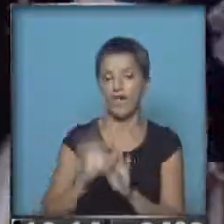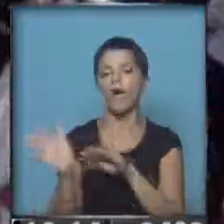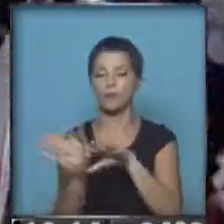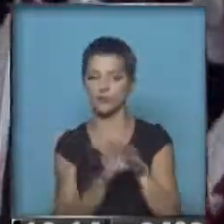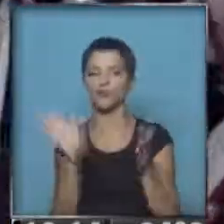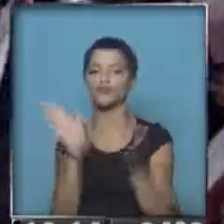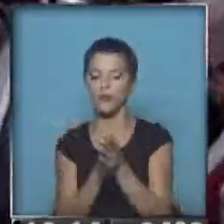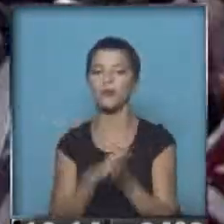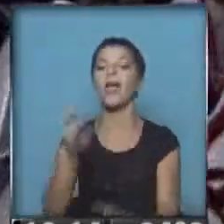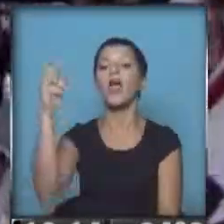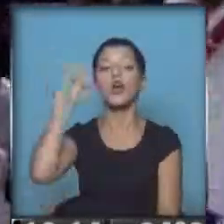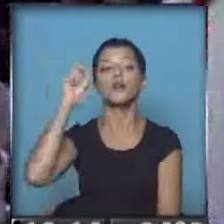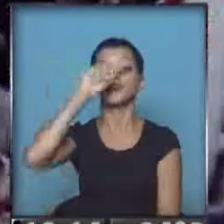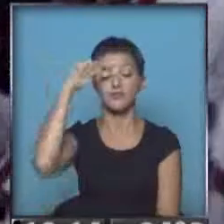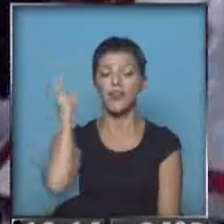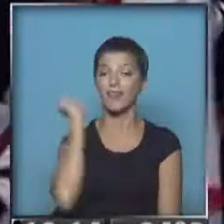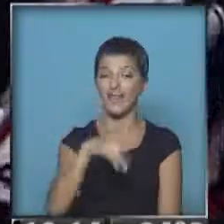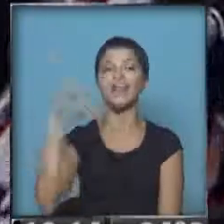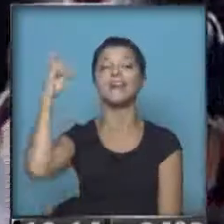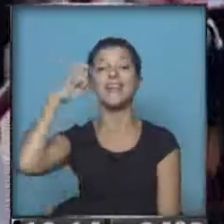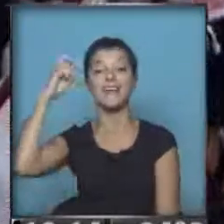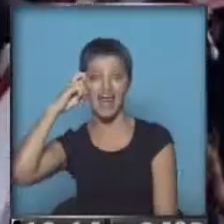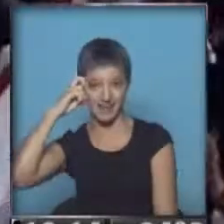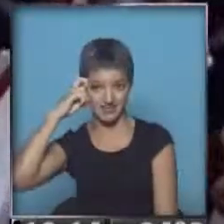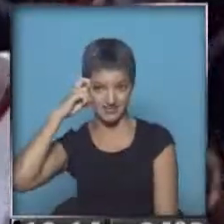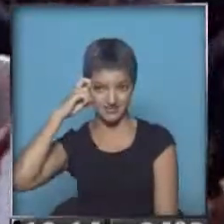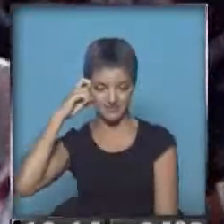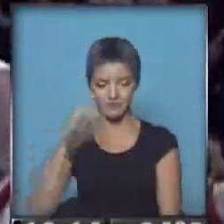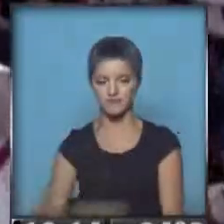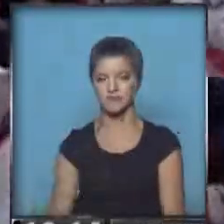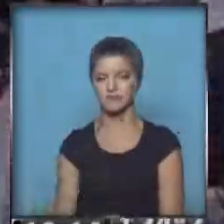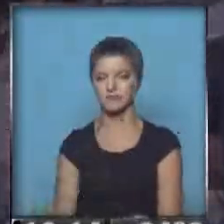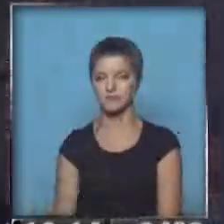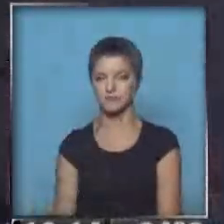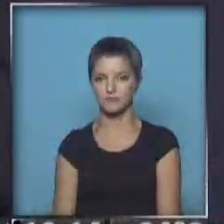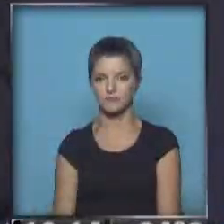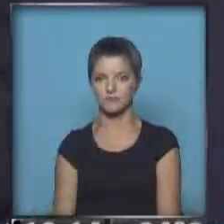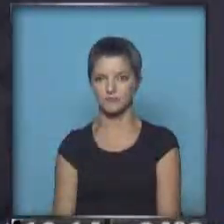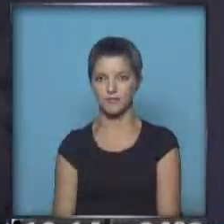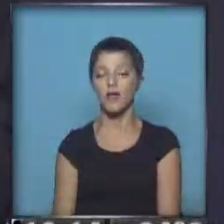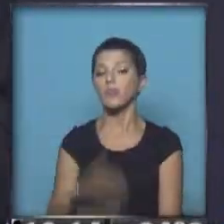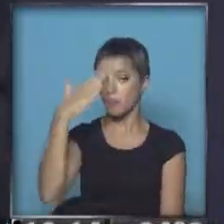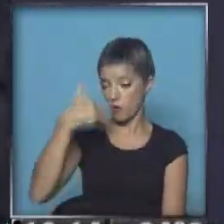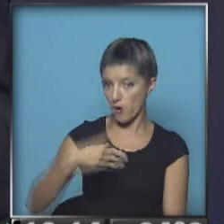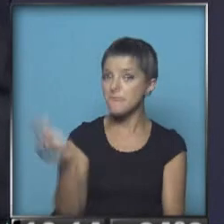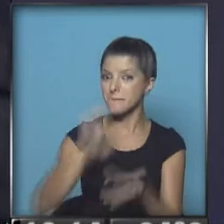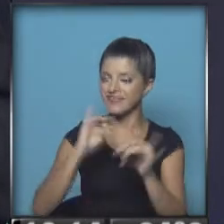del cierre del Congreso Nacional del Radicalismo Popular. Estaremos ampliando